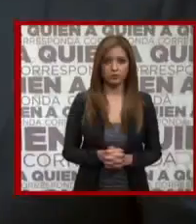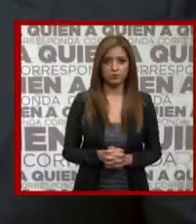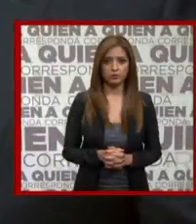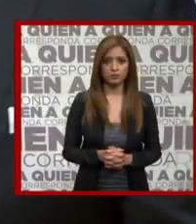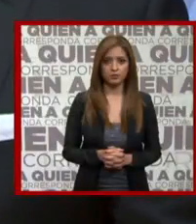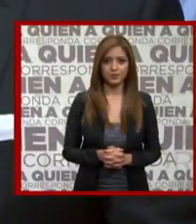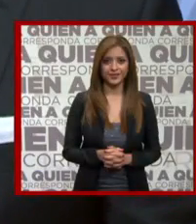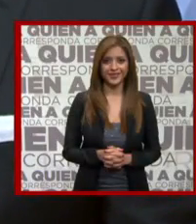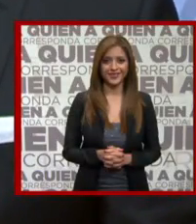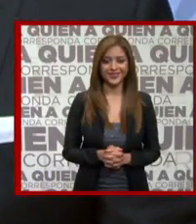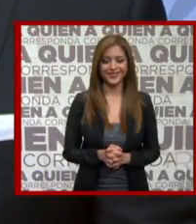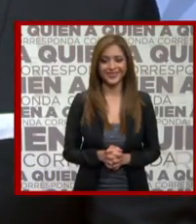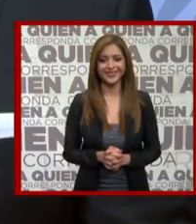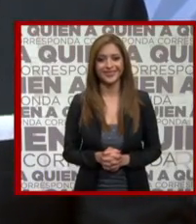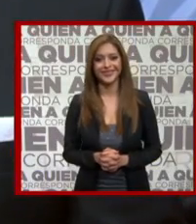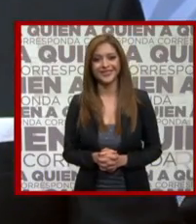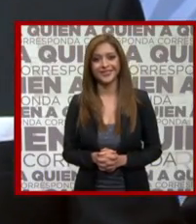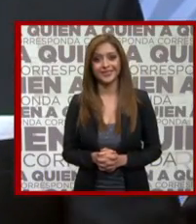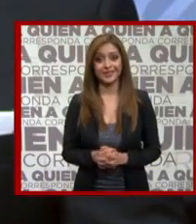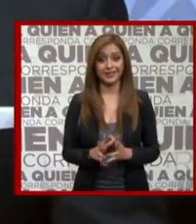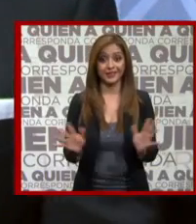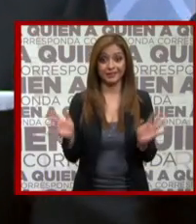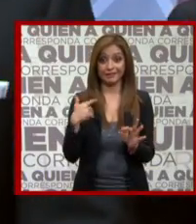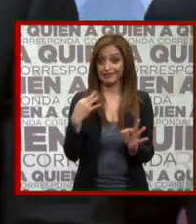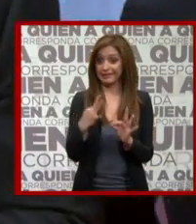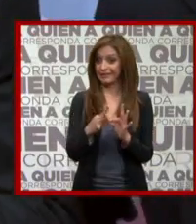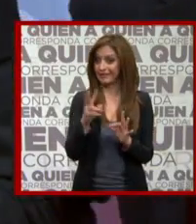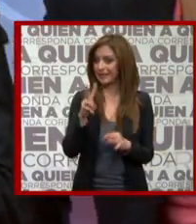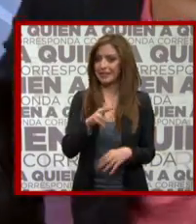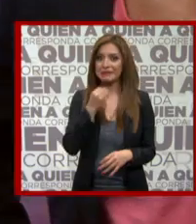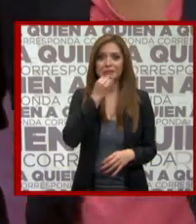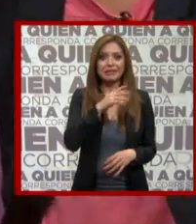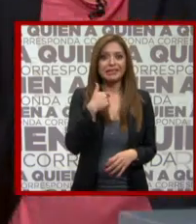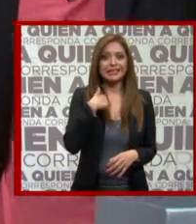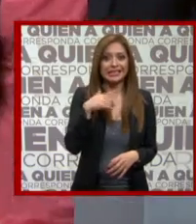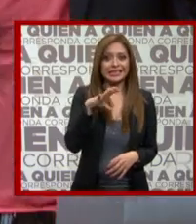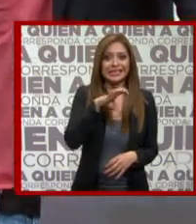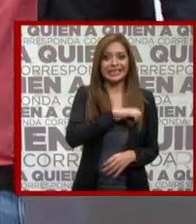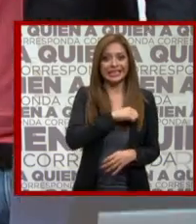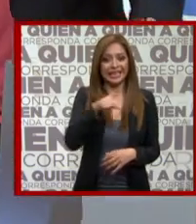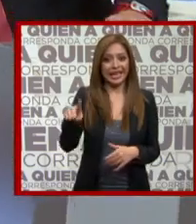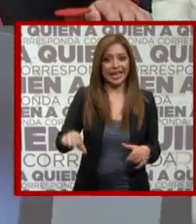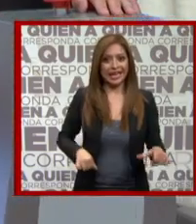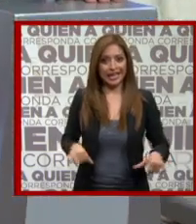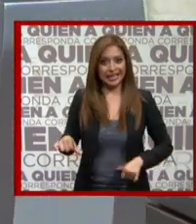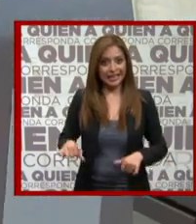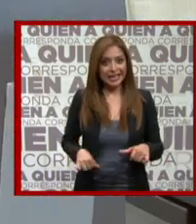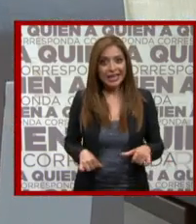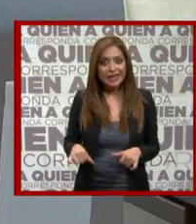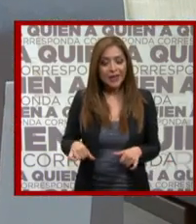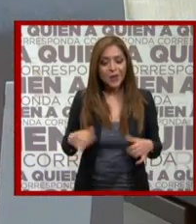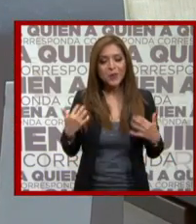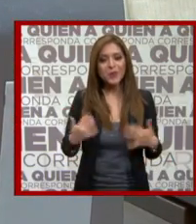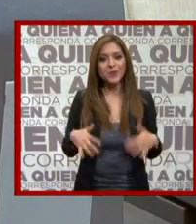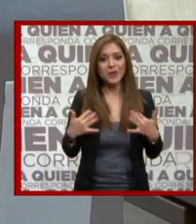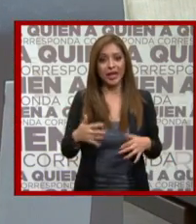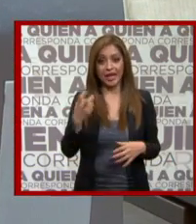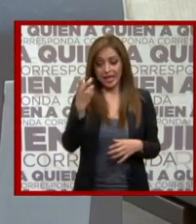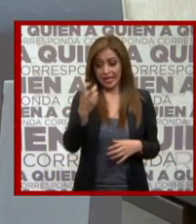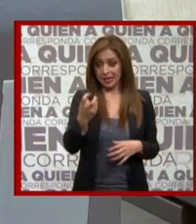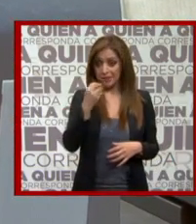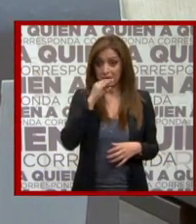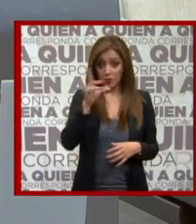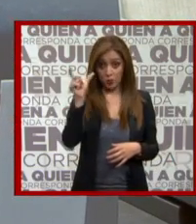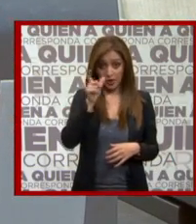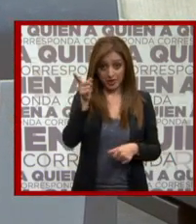30 pulseras de esas. Ya estoy viéndolo, está maravilloso, me encantó. ¿Te gustó? Eres una música de primera. Esa es una de las maravillas que puedes